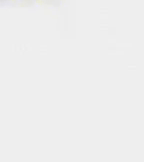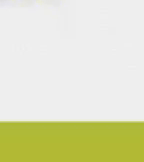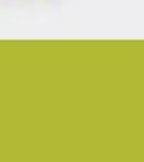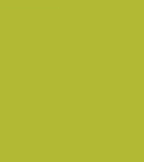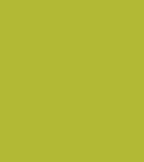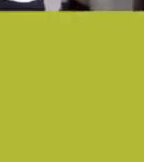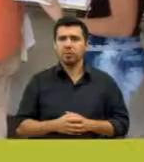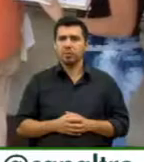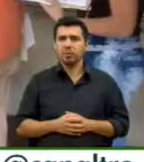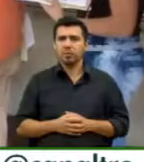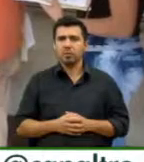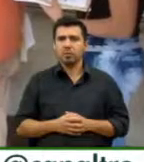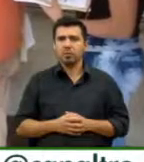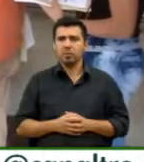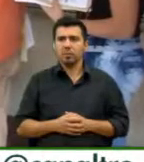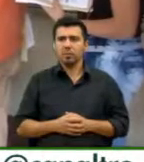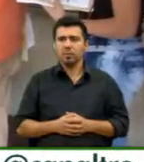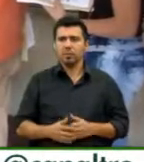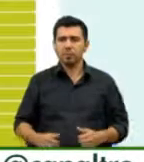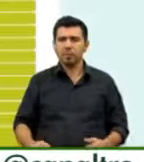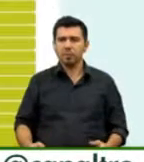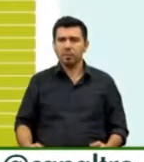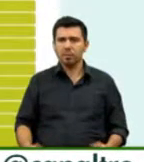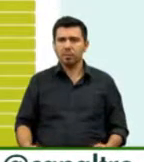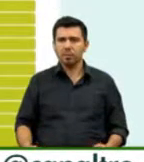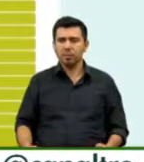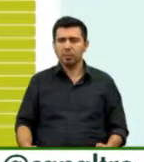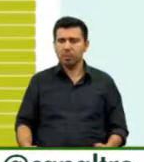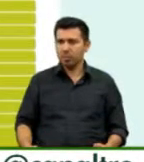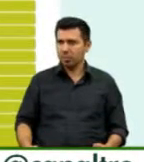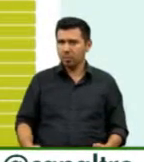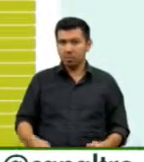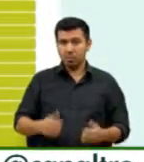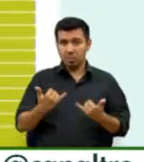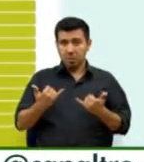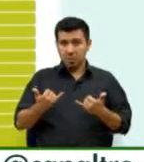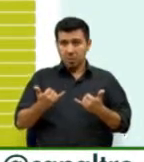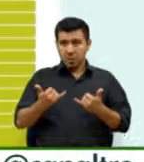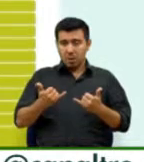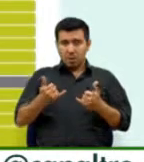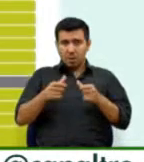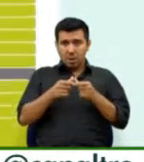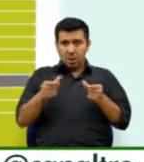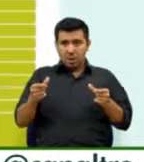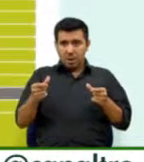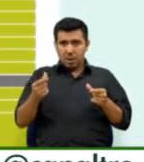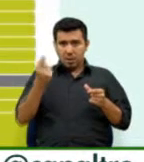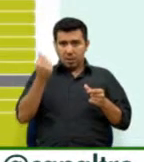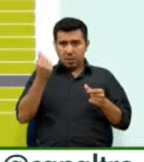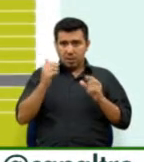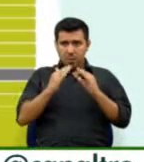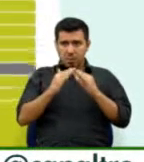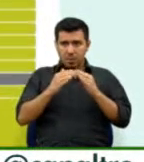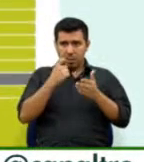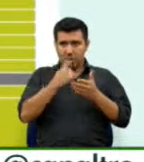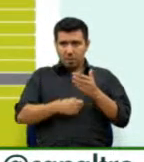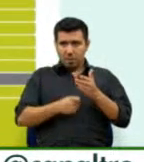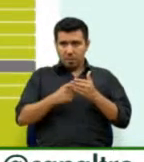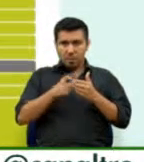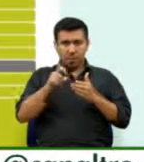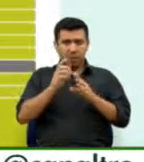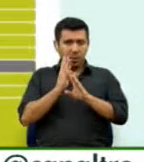canaltro.com. Ahora los contribuyentes pueden descargar de la web su recibo para el pago de valorización y darle fin a las interminables